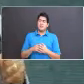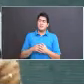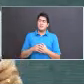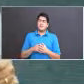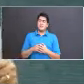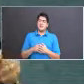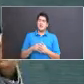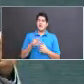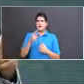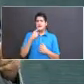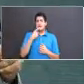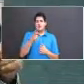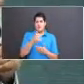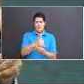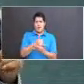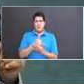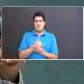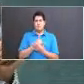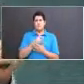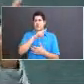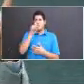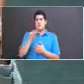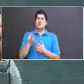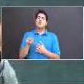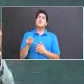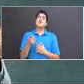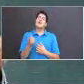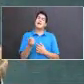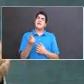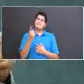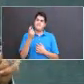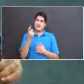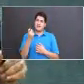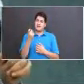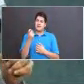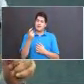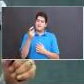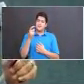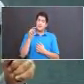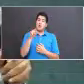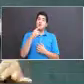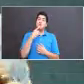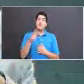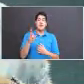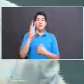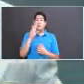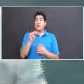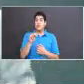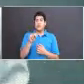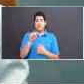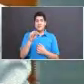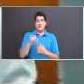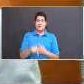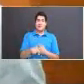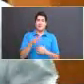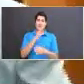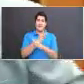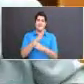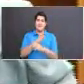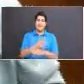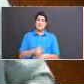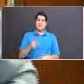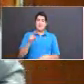A ver, écheme una manita. ¿Qué faltaba? Si usted me acaba de decir que no, entonces ahora defienda su tesis, pues. ¿Qué